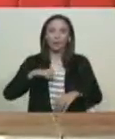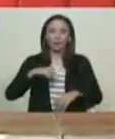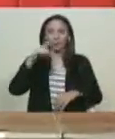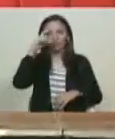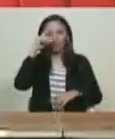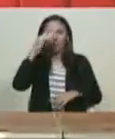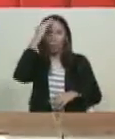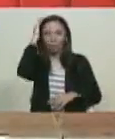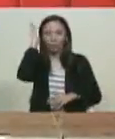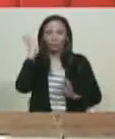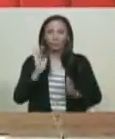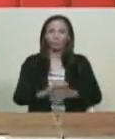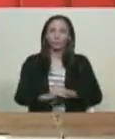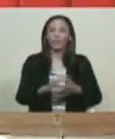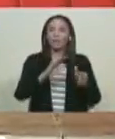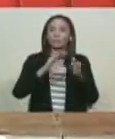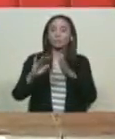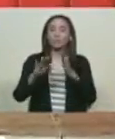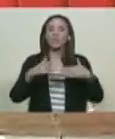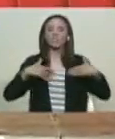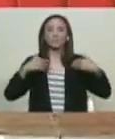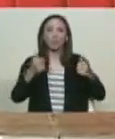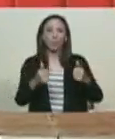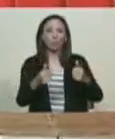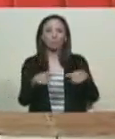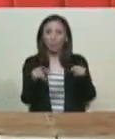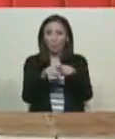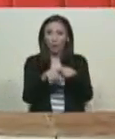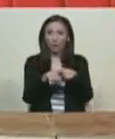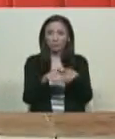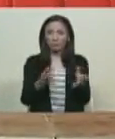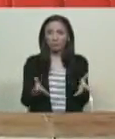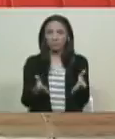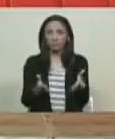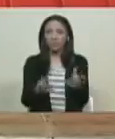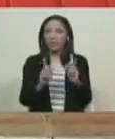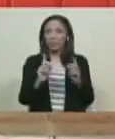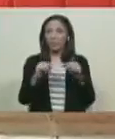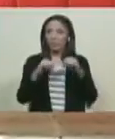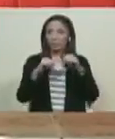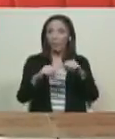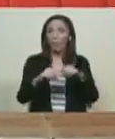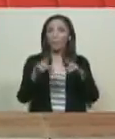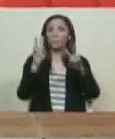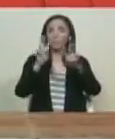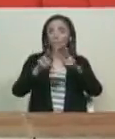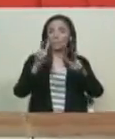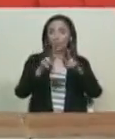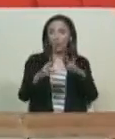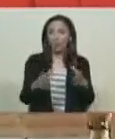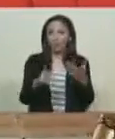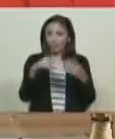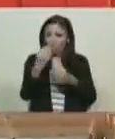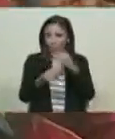fortalecer la salud pública de nuestra gente. Ramos Alú va a continuar la gran misión Vivienda